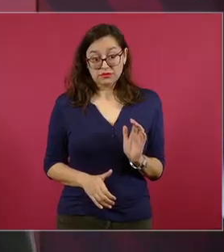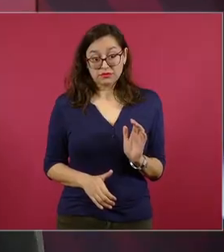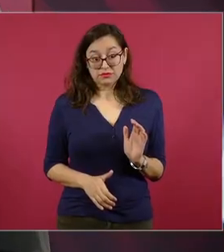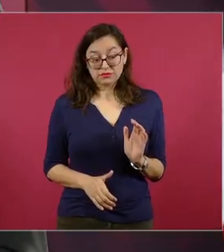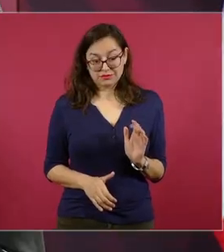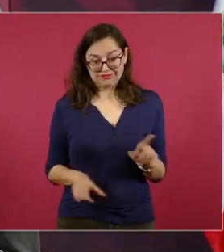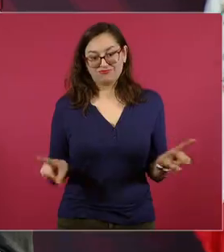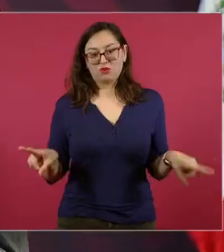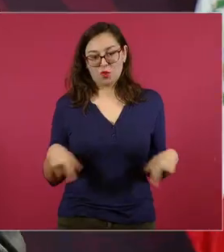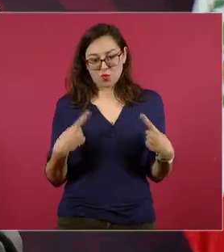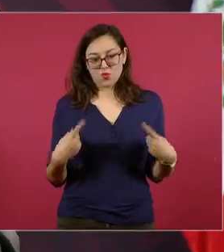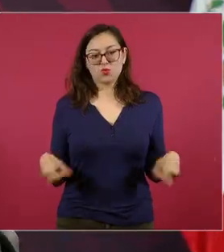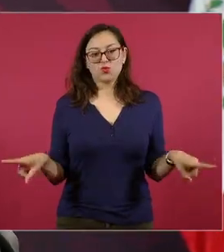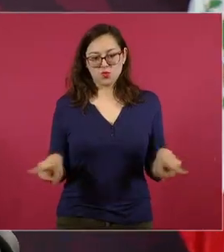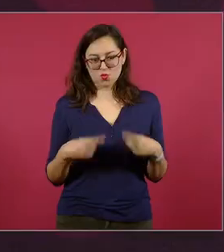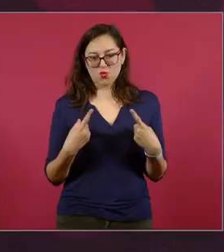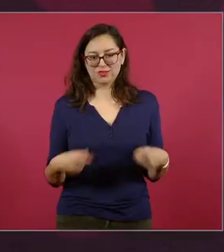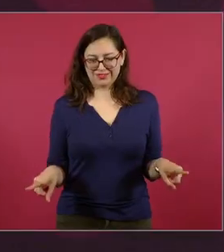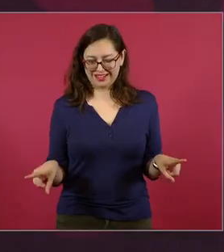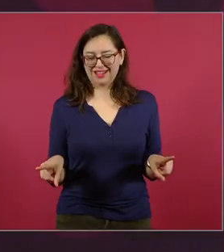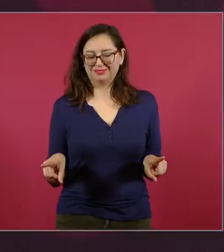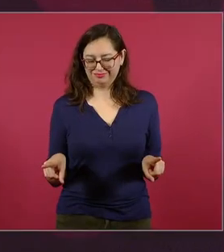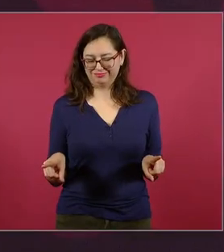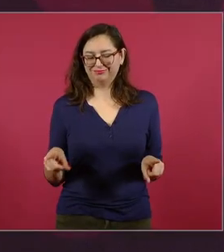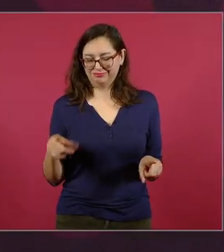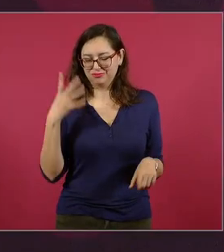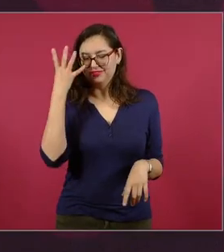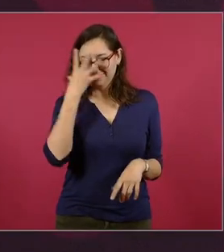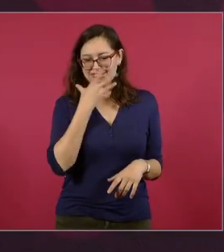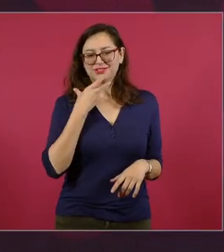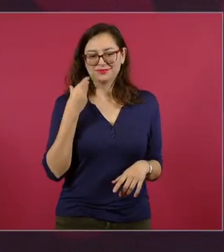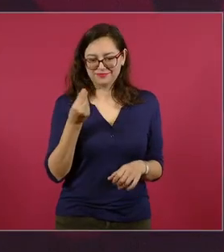unos músicos, bueno,